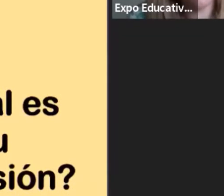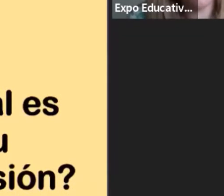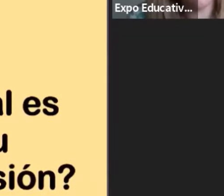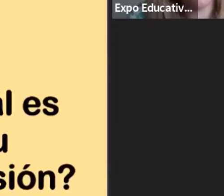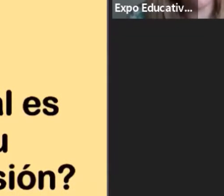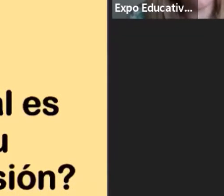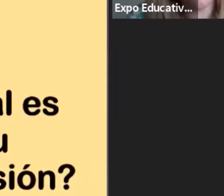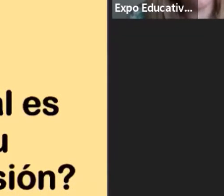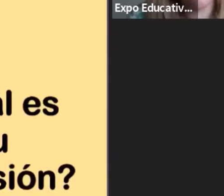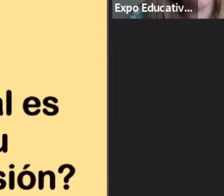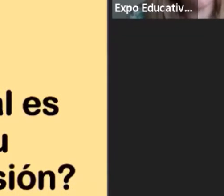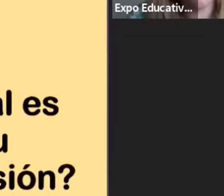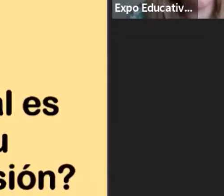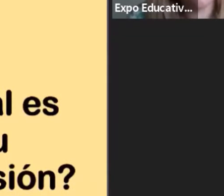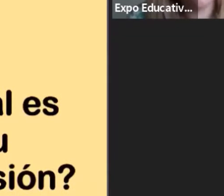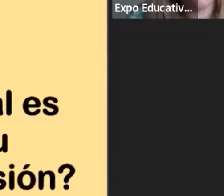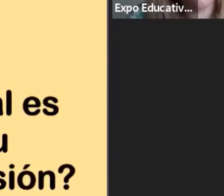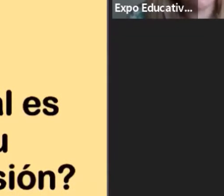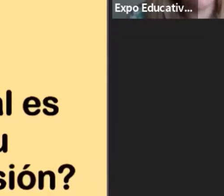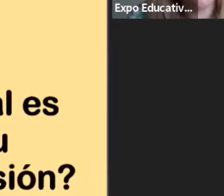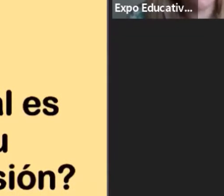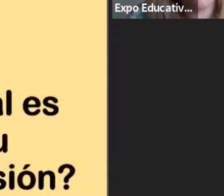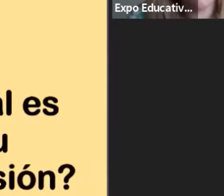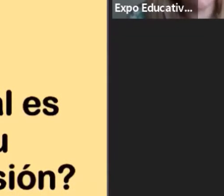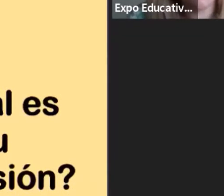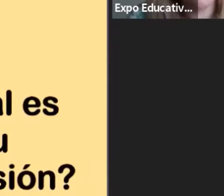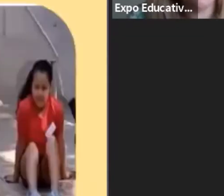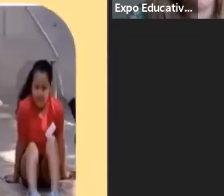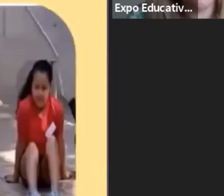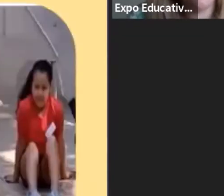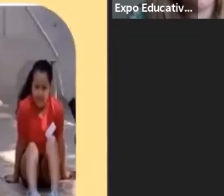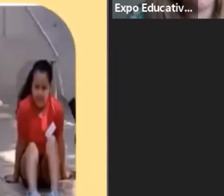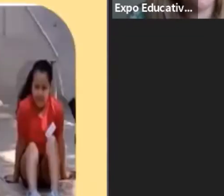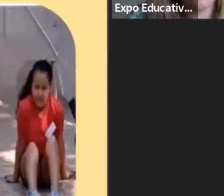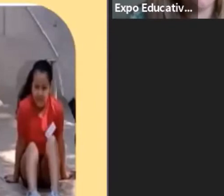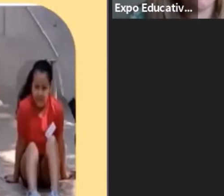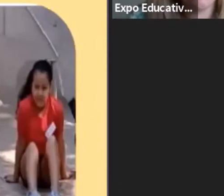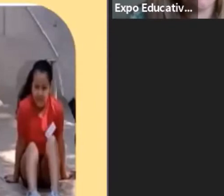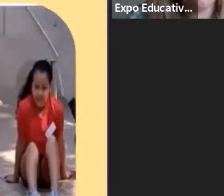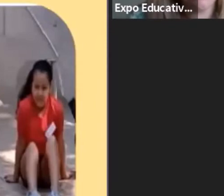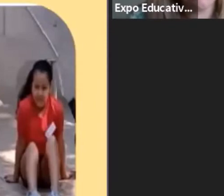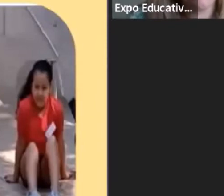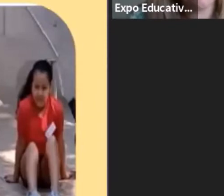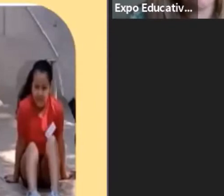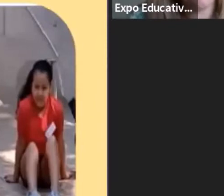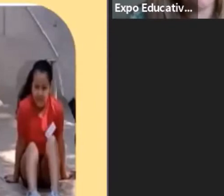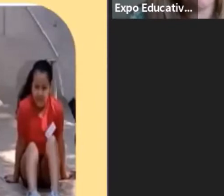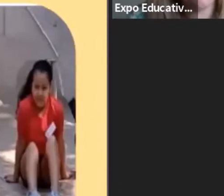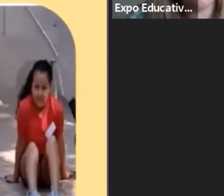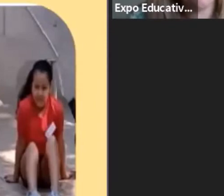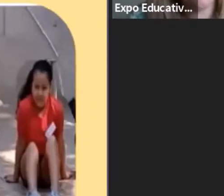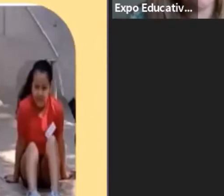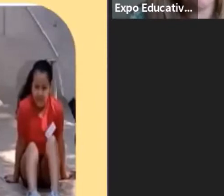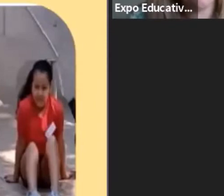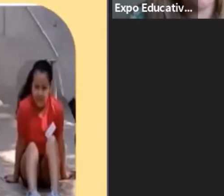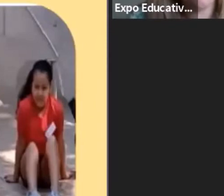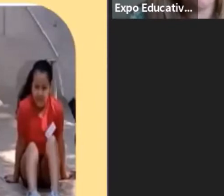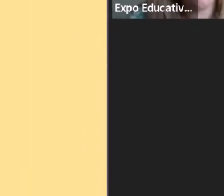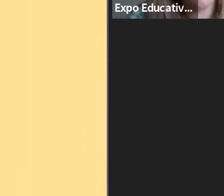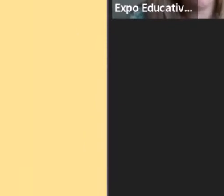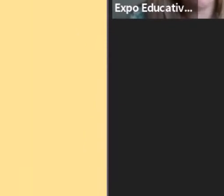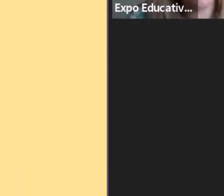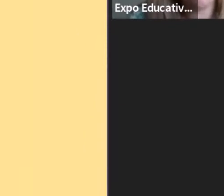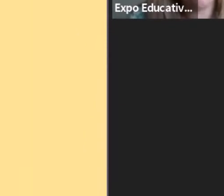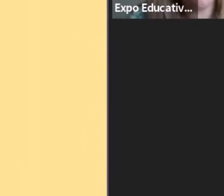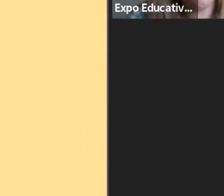en función de la profesión. Y me gustaría que fueran pensando, de acuerdo a las imágenes,